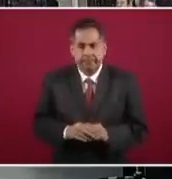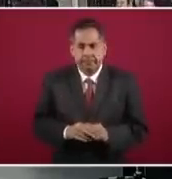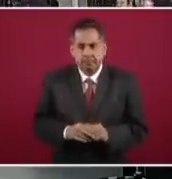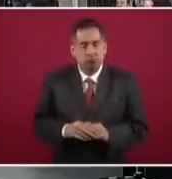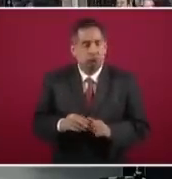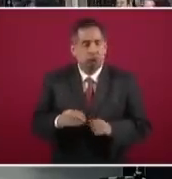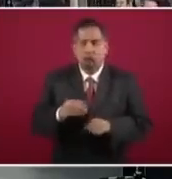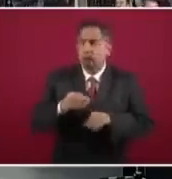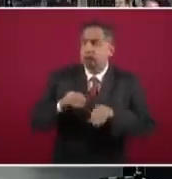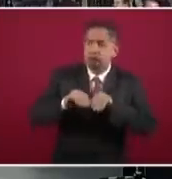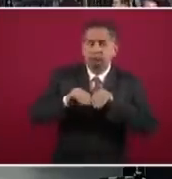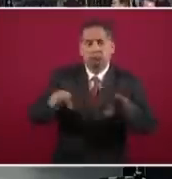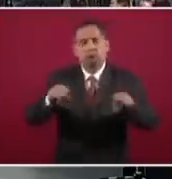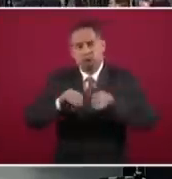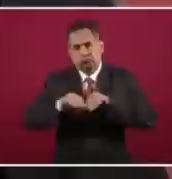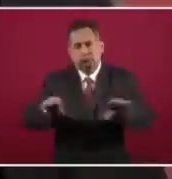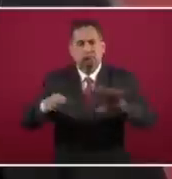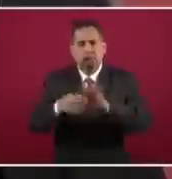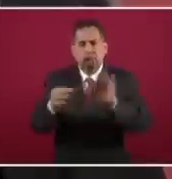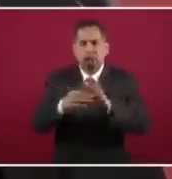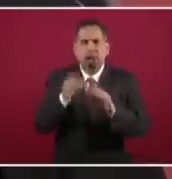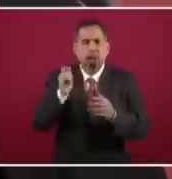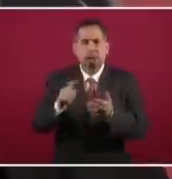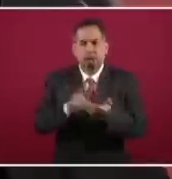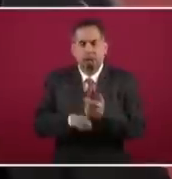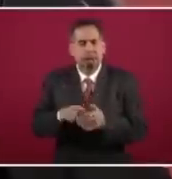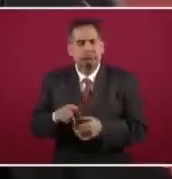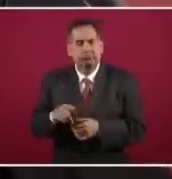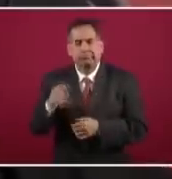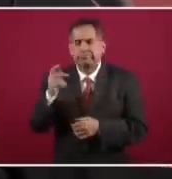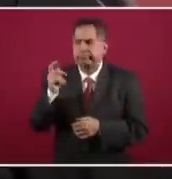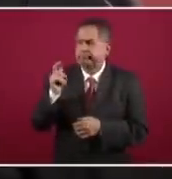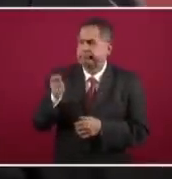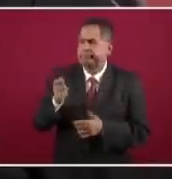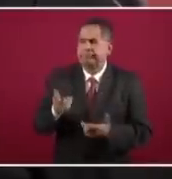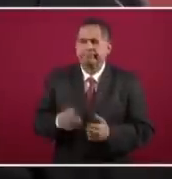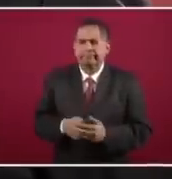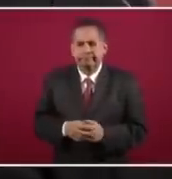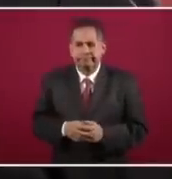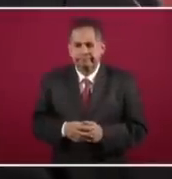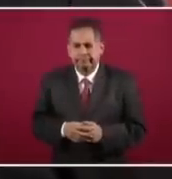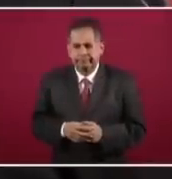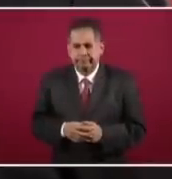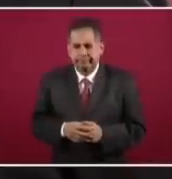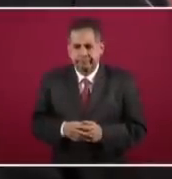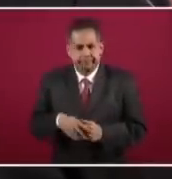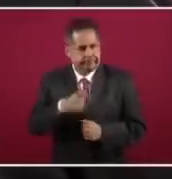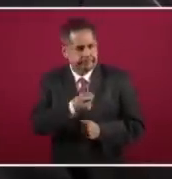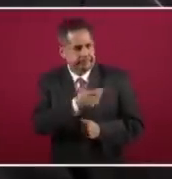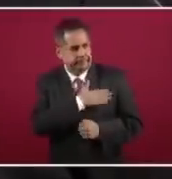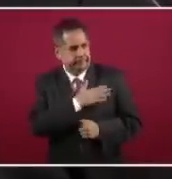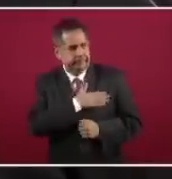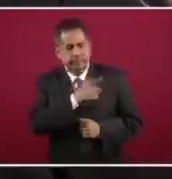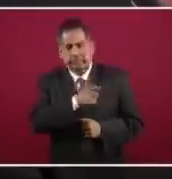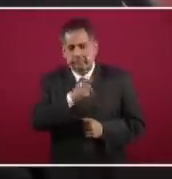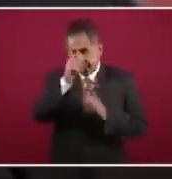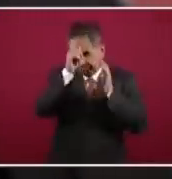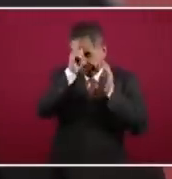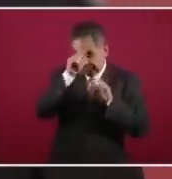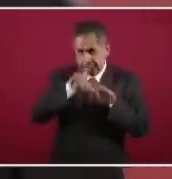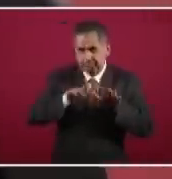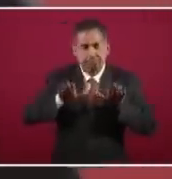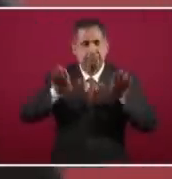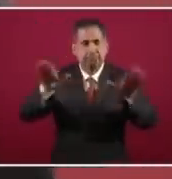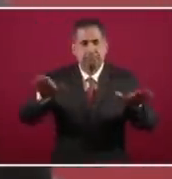dándose a conocer que se llamó a un piloto de Aeroméxico